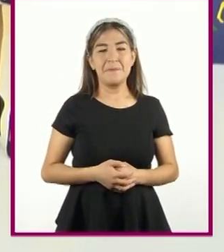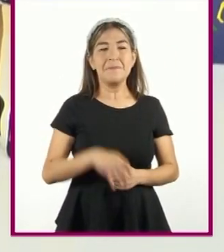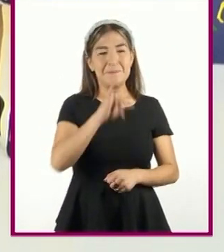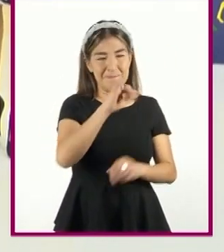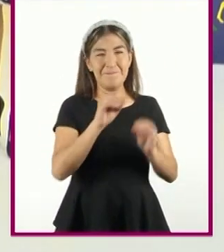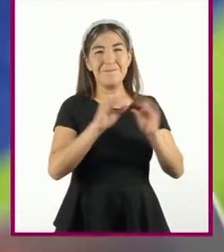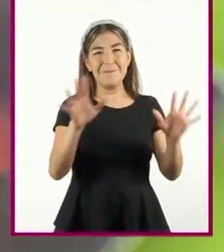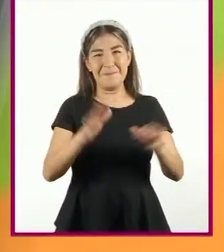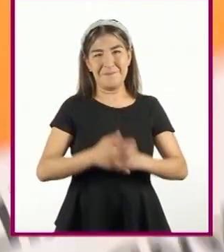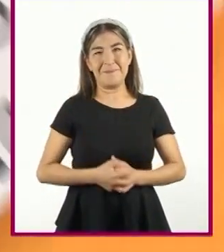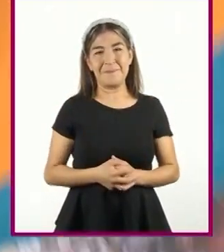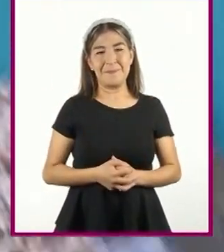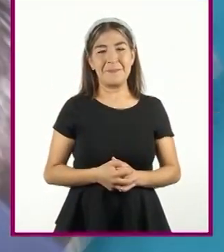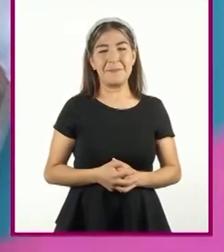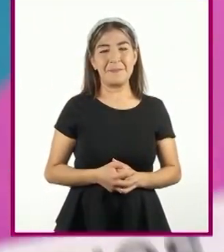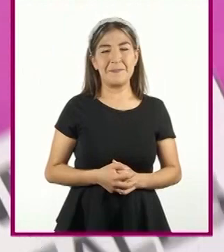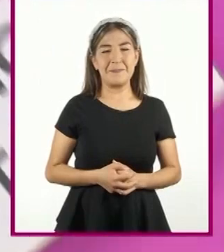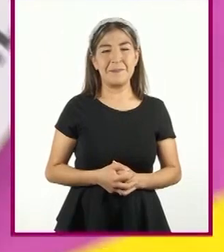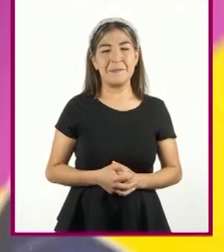que sí!